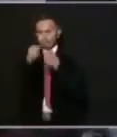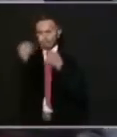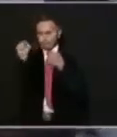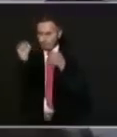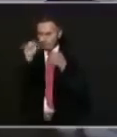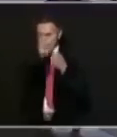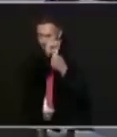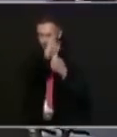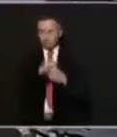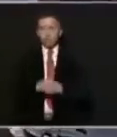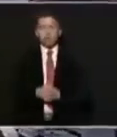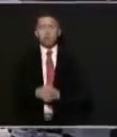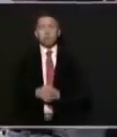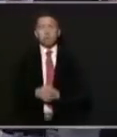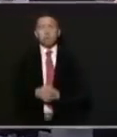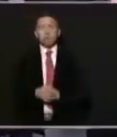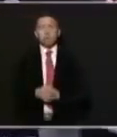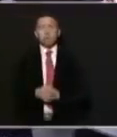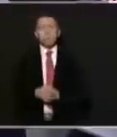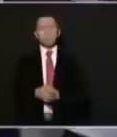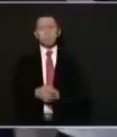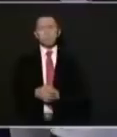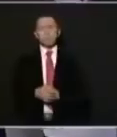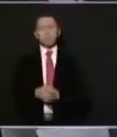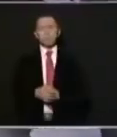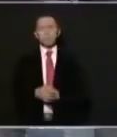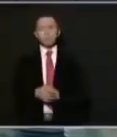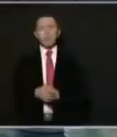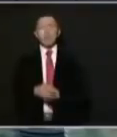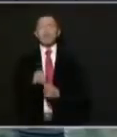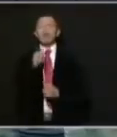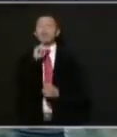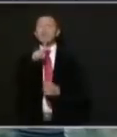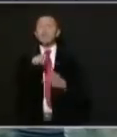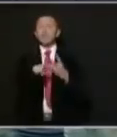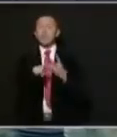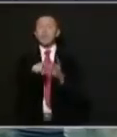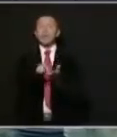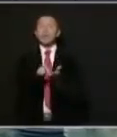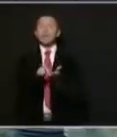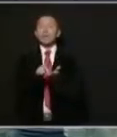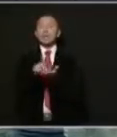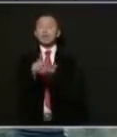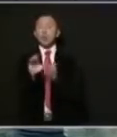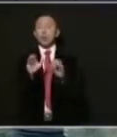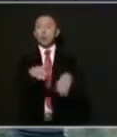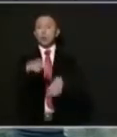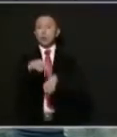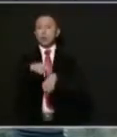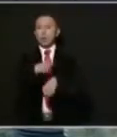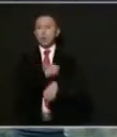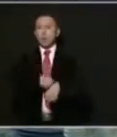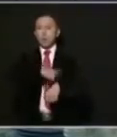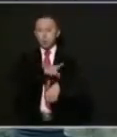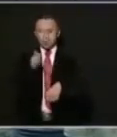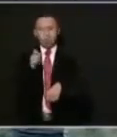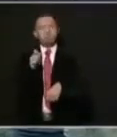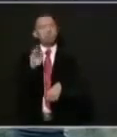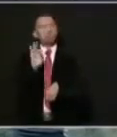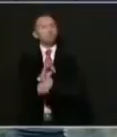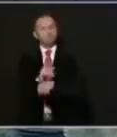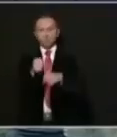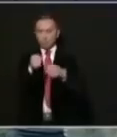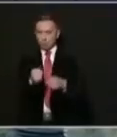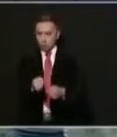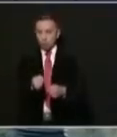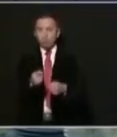Se hará realidad el derecho a la salud. El propósito es garantizar a